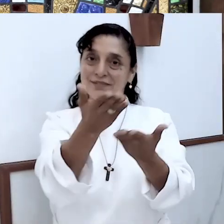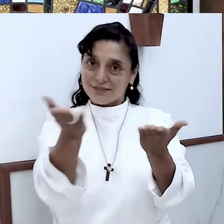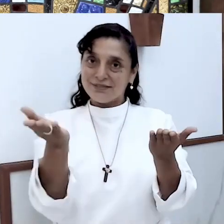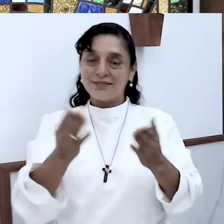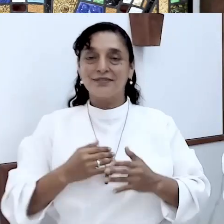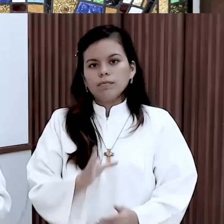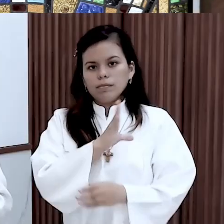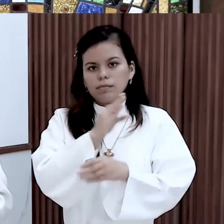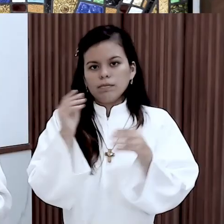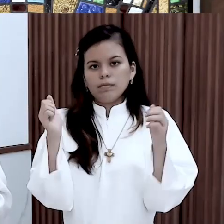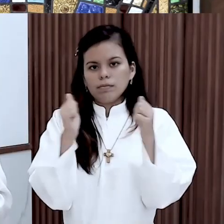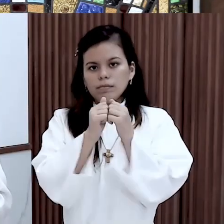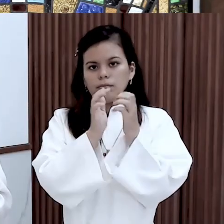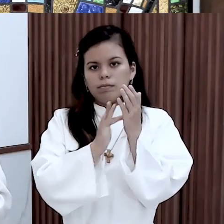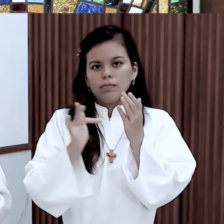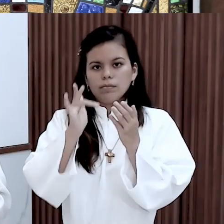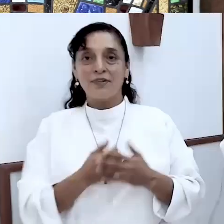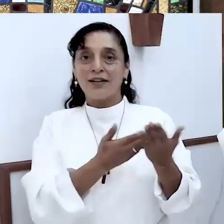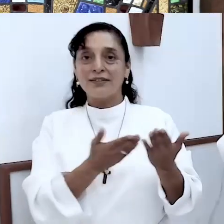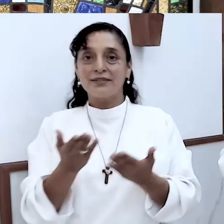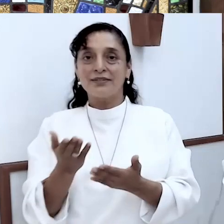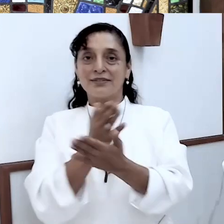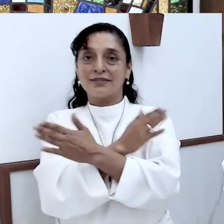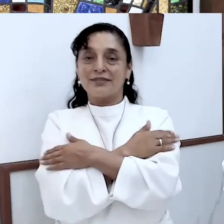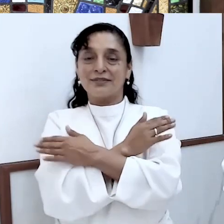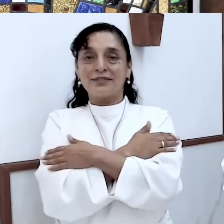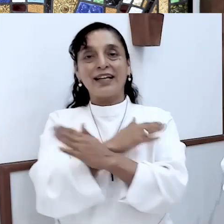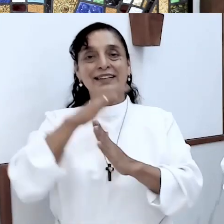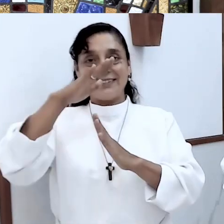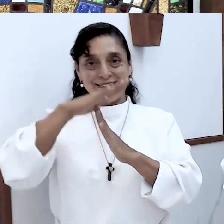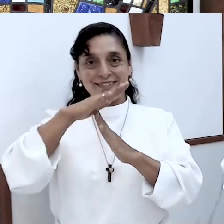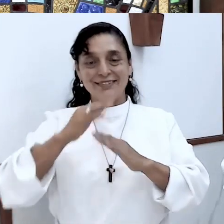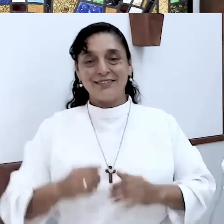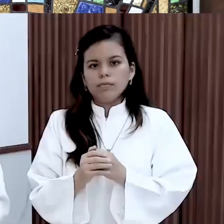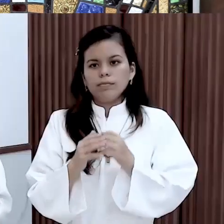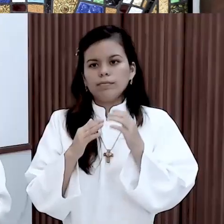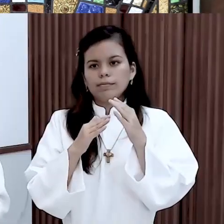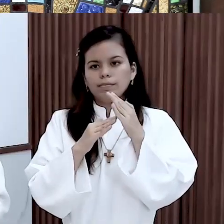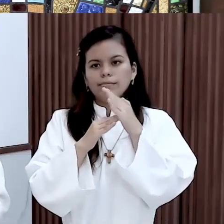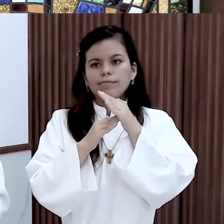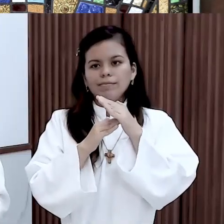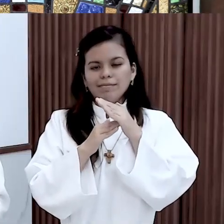con ustedes. Y con su espíritu. Démonos fraternalmente la paz.